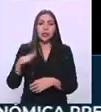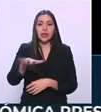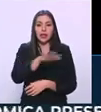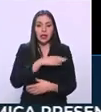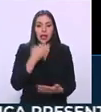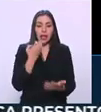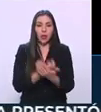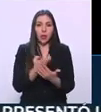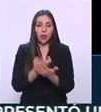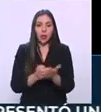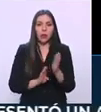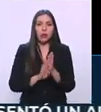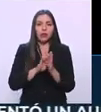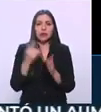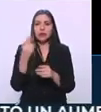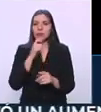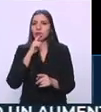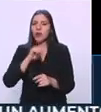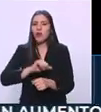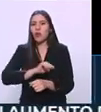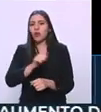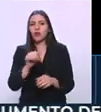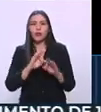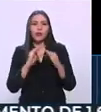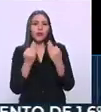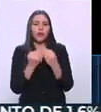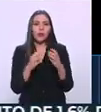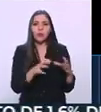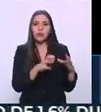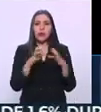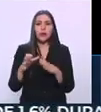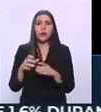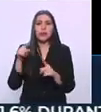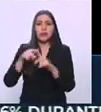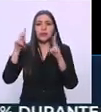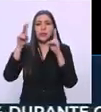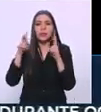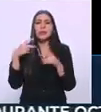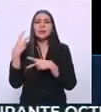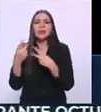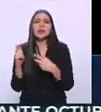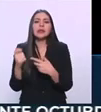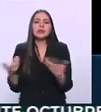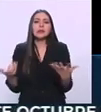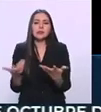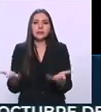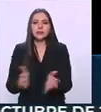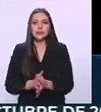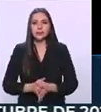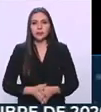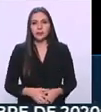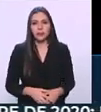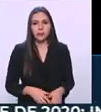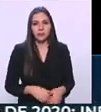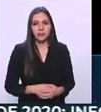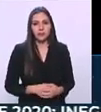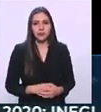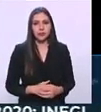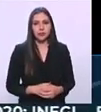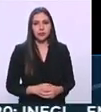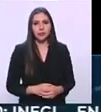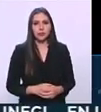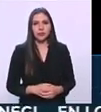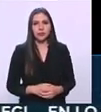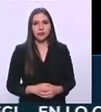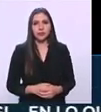otro contenido, digamos. ¿Hacia dónde vamos, doctora, en esa materia? Sí, fíjate, hemos